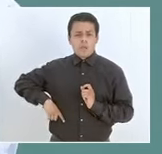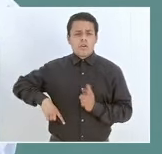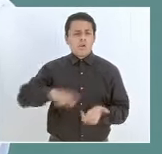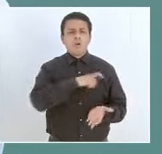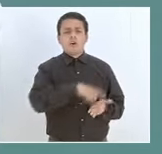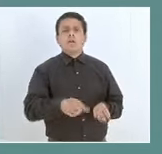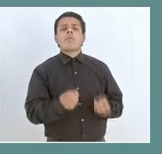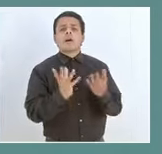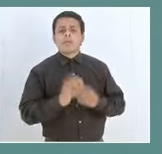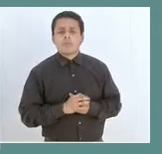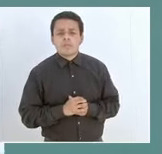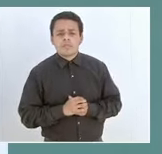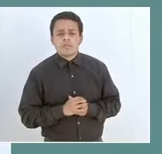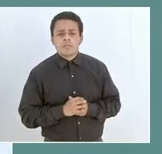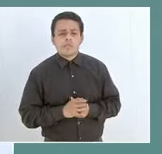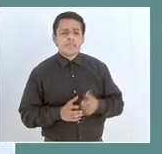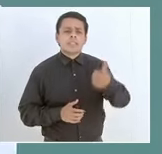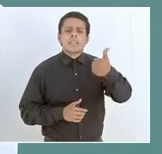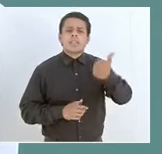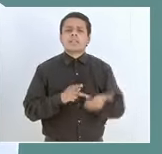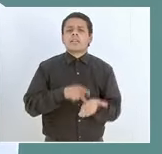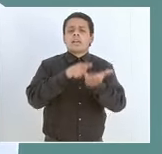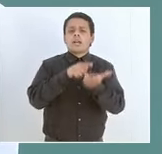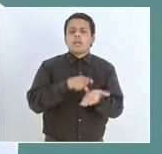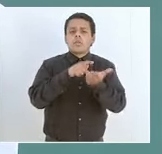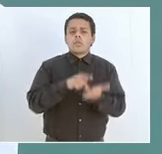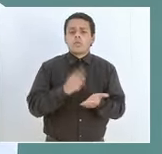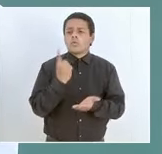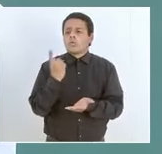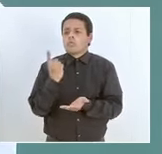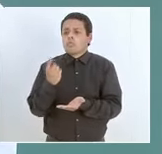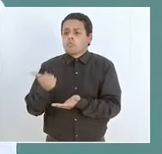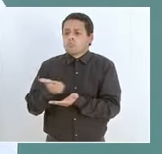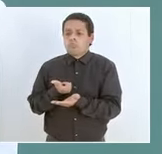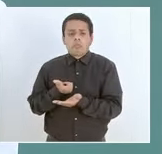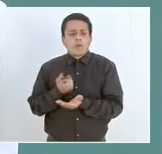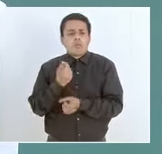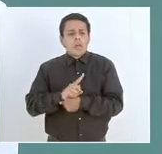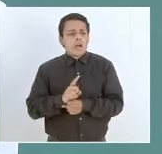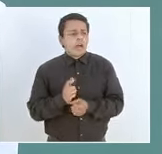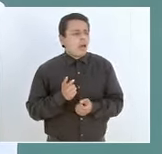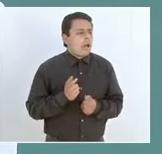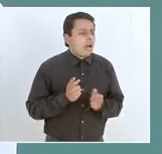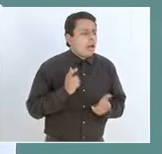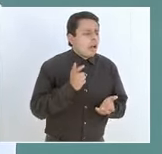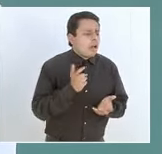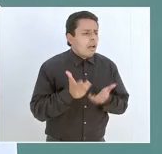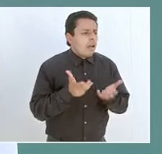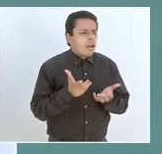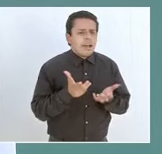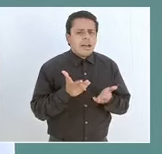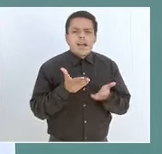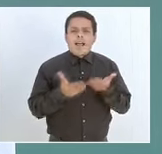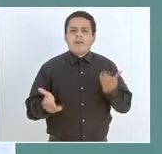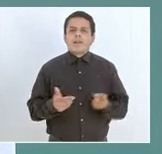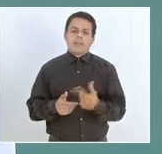alcanzaba solo para 6 kilos. Ya ahora alcanza para